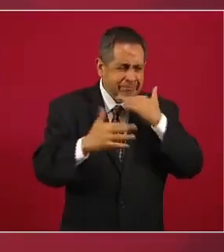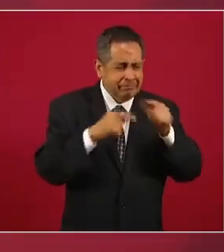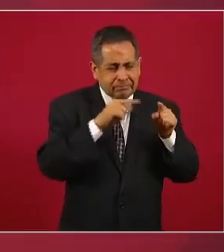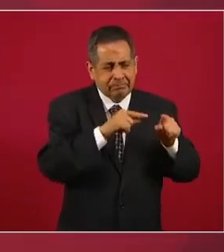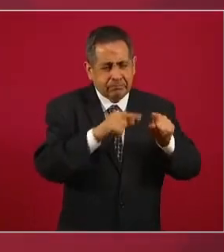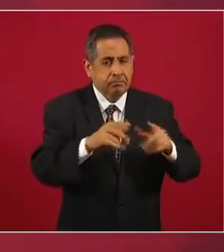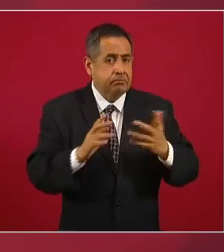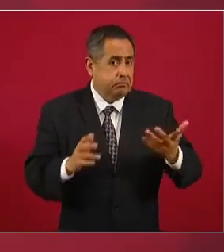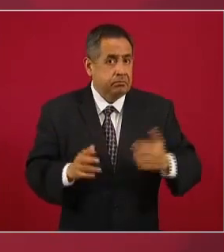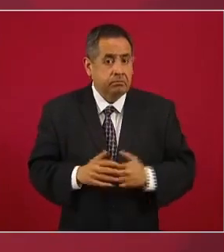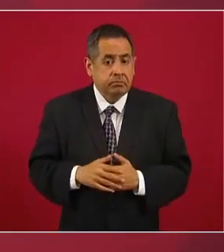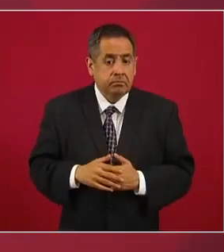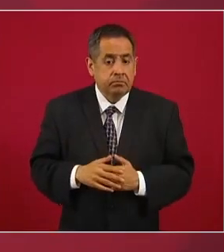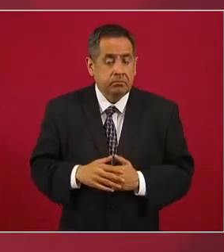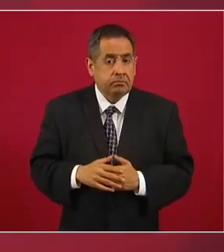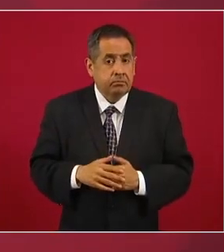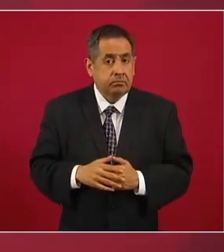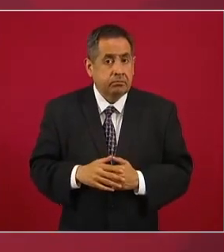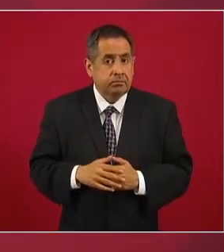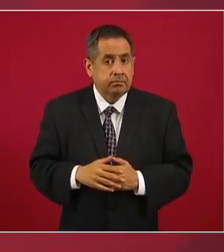se podía